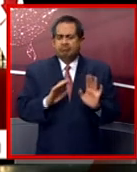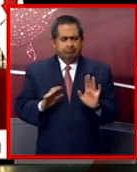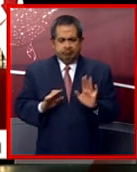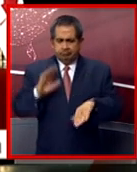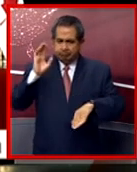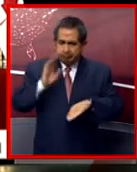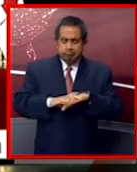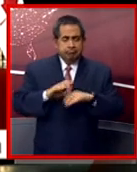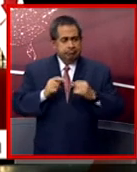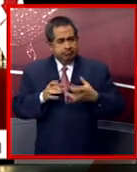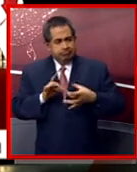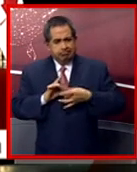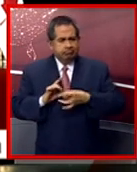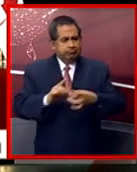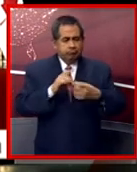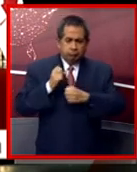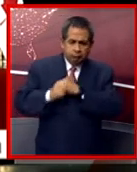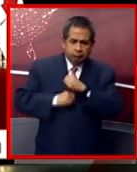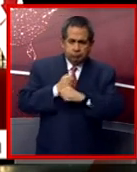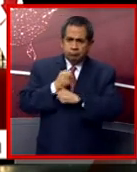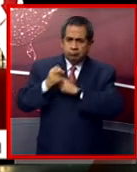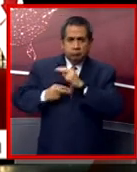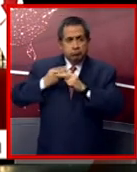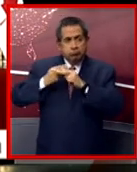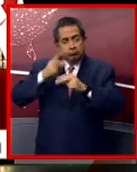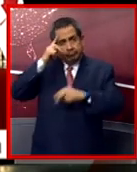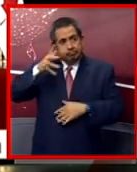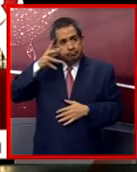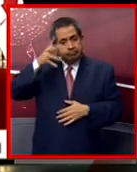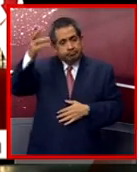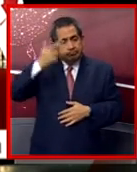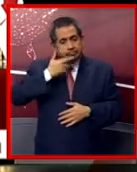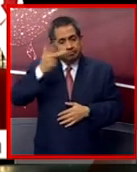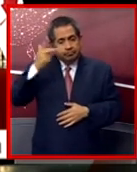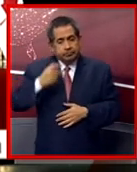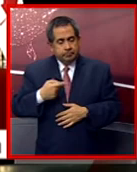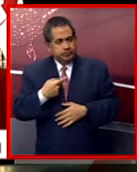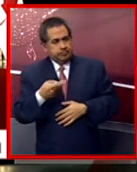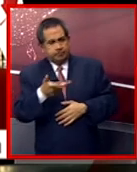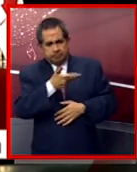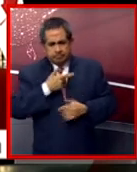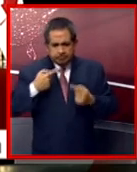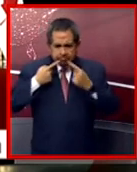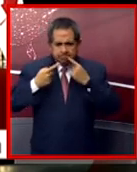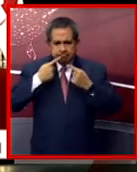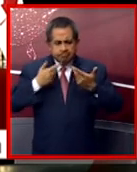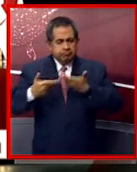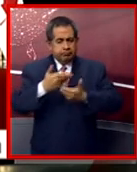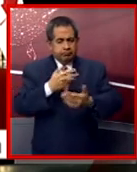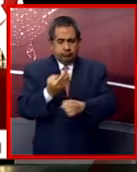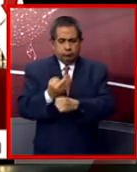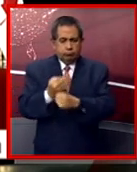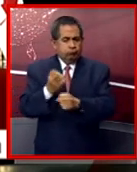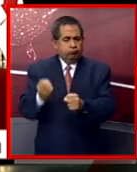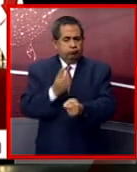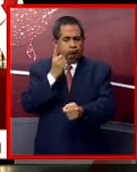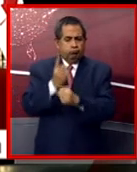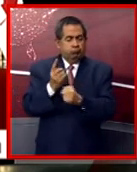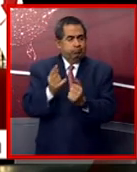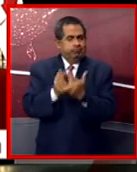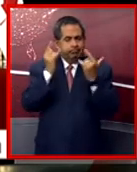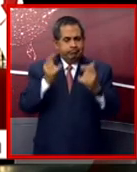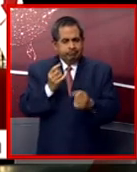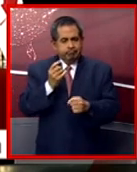es compartir el trayecto hacia un futuro mejor. Las rondas de negociación son la oportunidad histórica